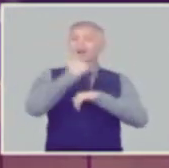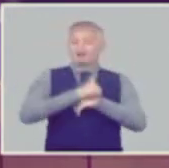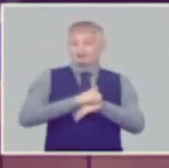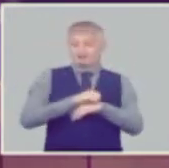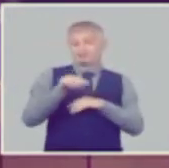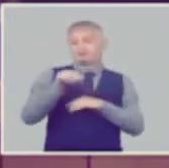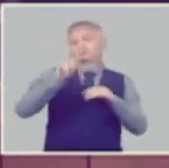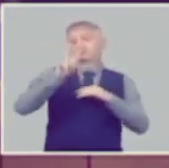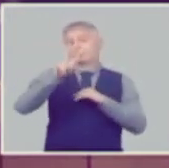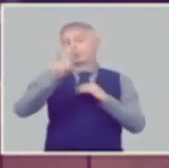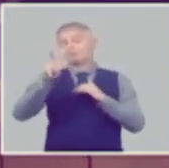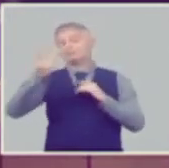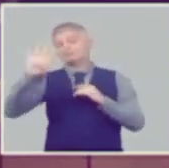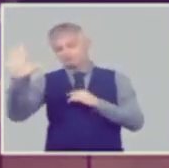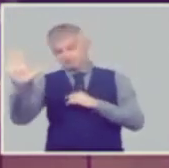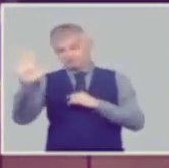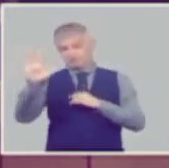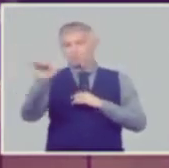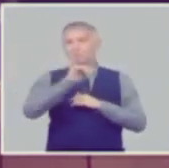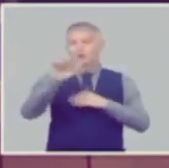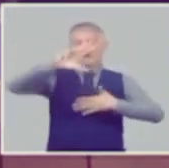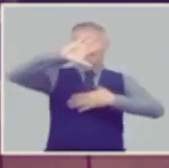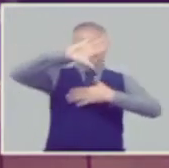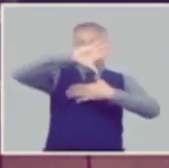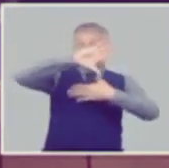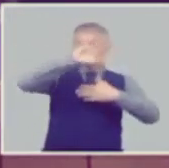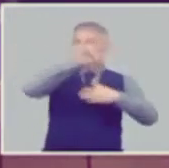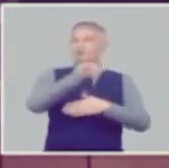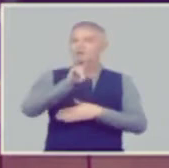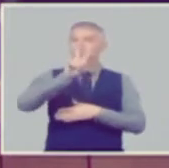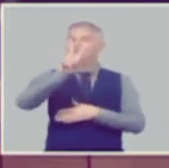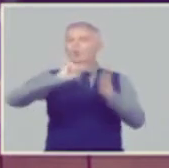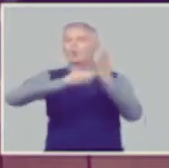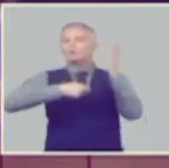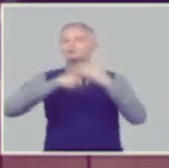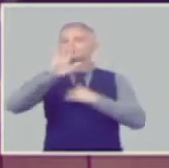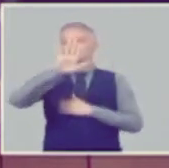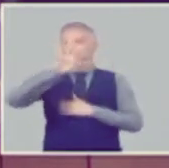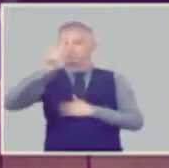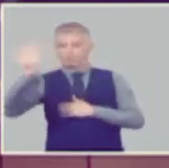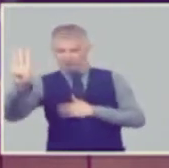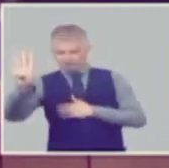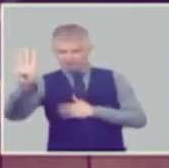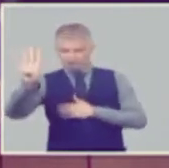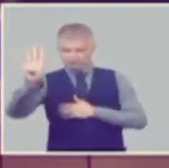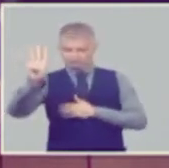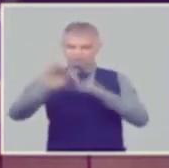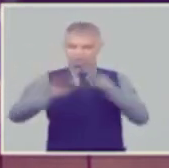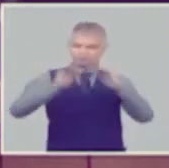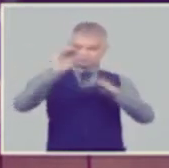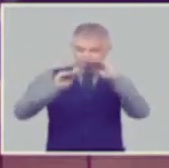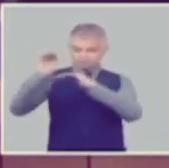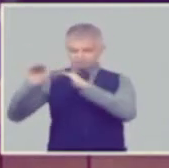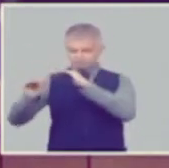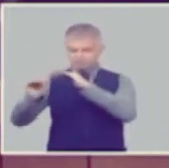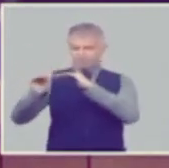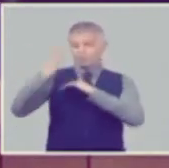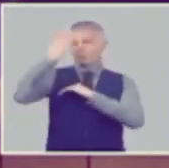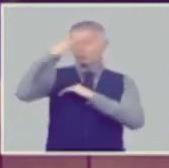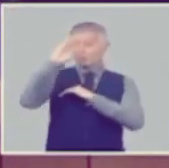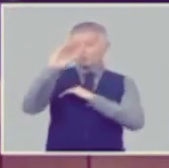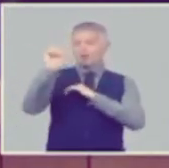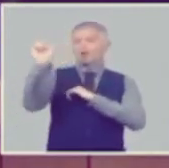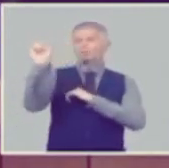y también por debajo de la tasa de la región de las Américas de 2,54. Somos de los pocos países del mundo que